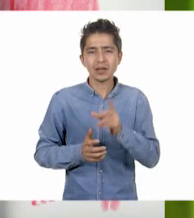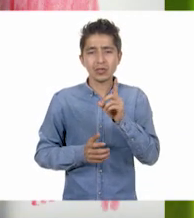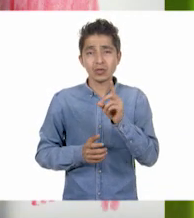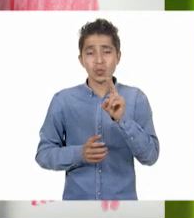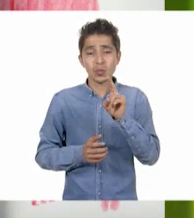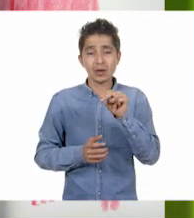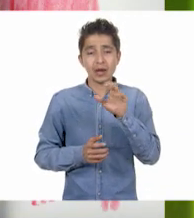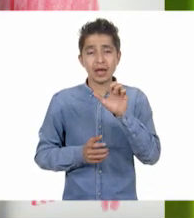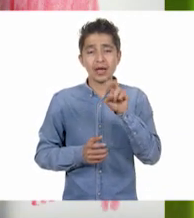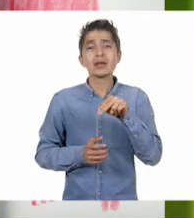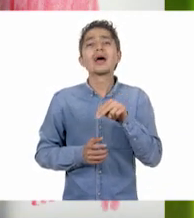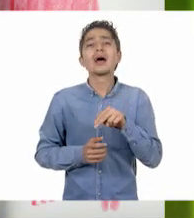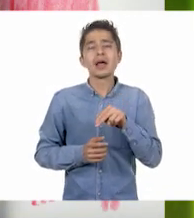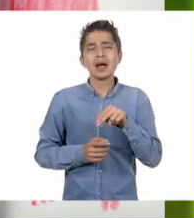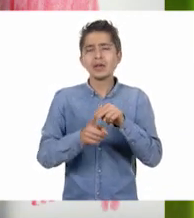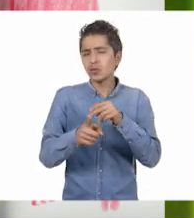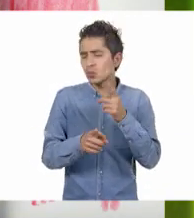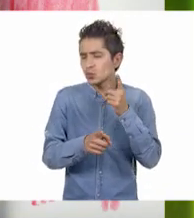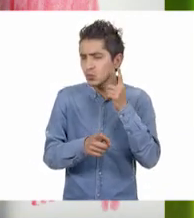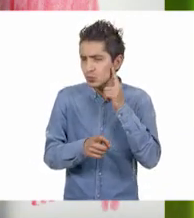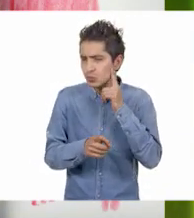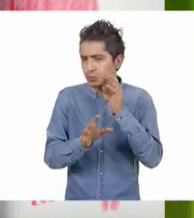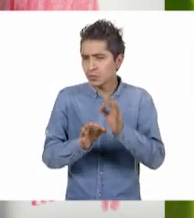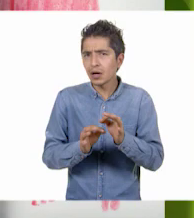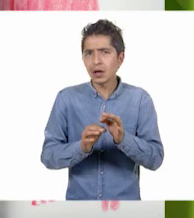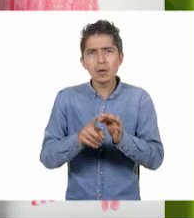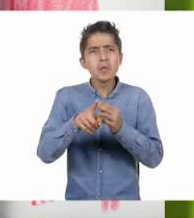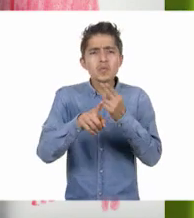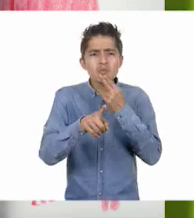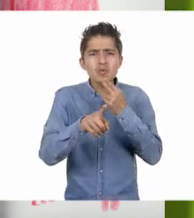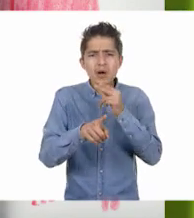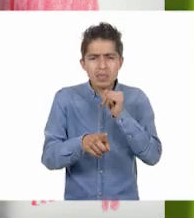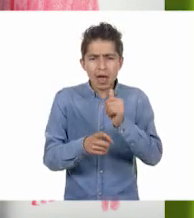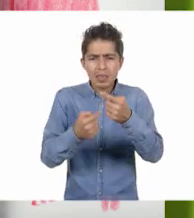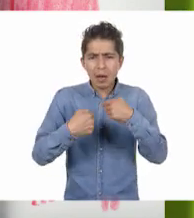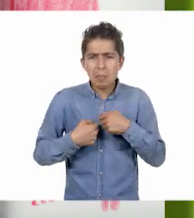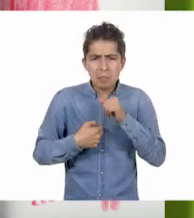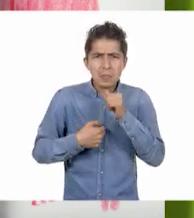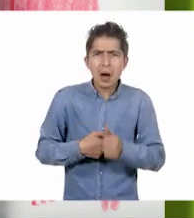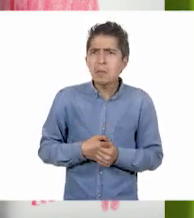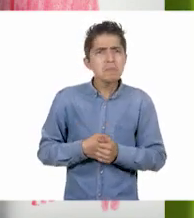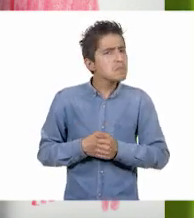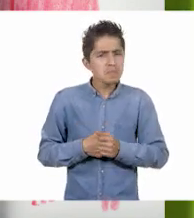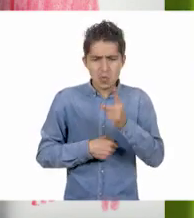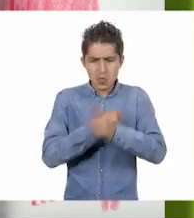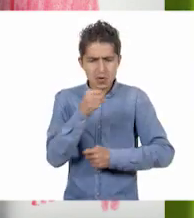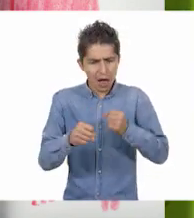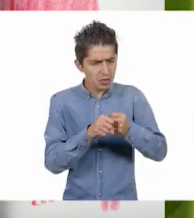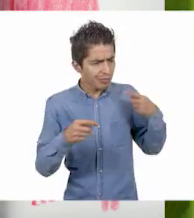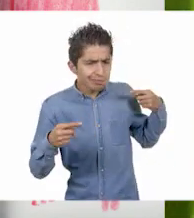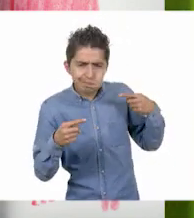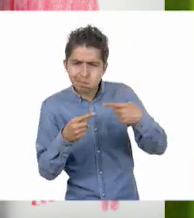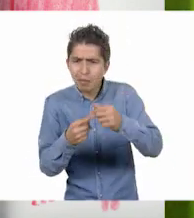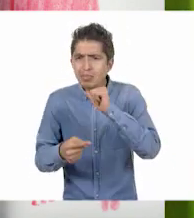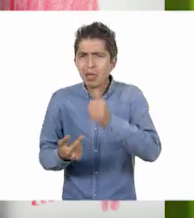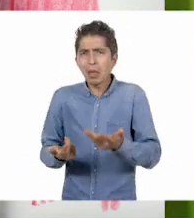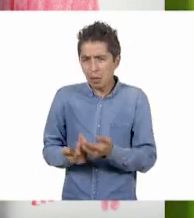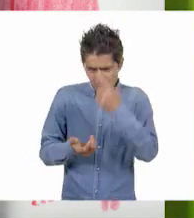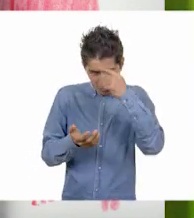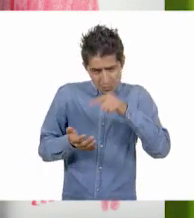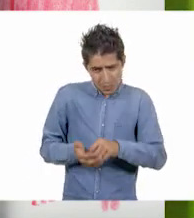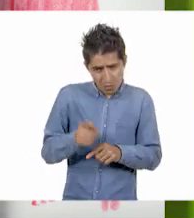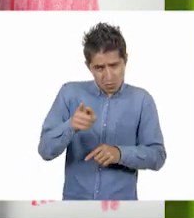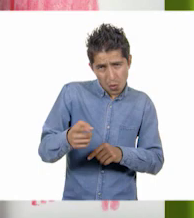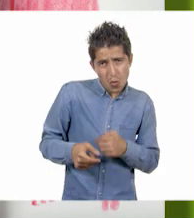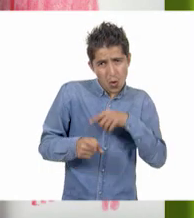Duncan, escucha, niño. No me has utilizado ni una sola vez en el año. Es porque crees que soy